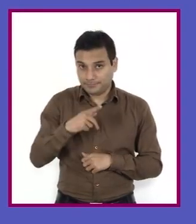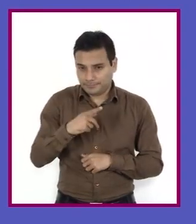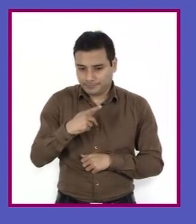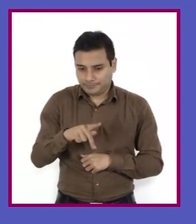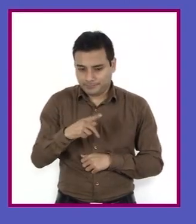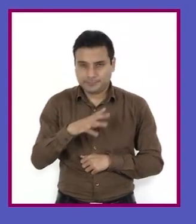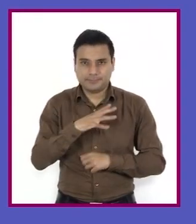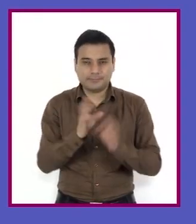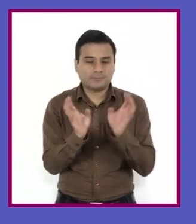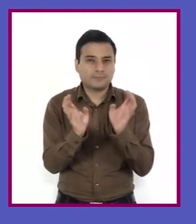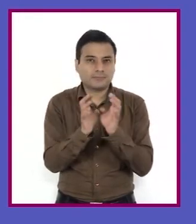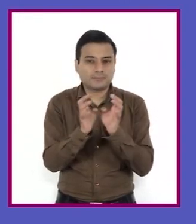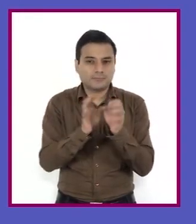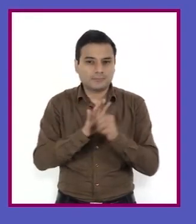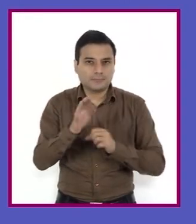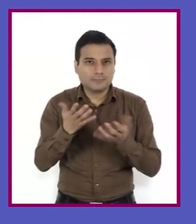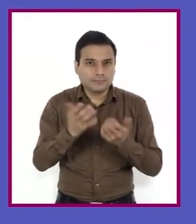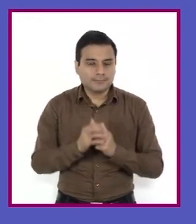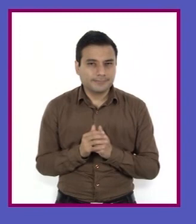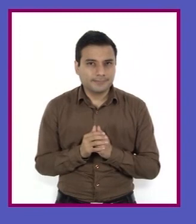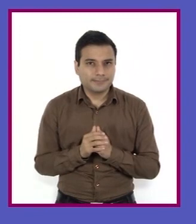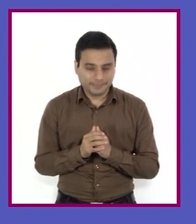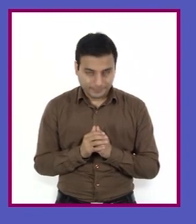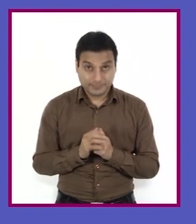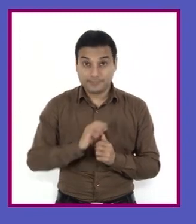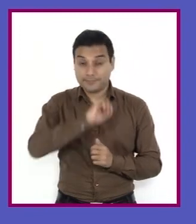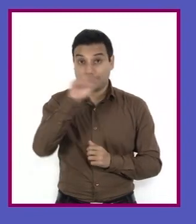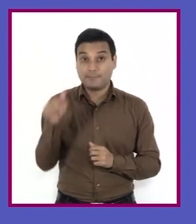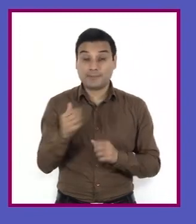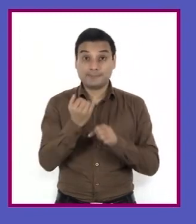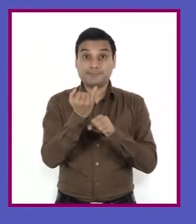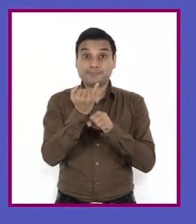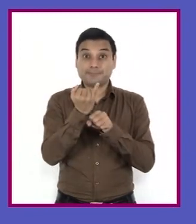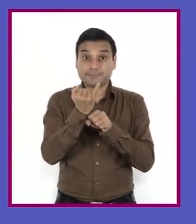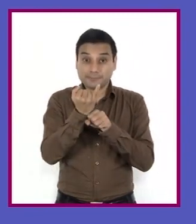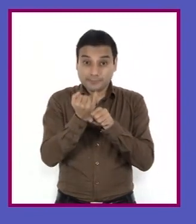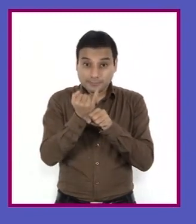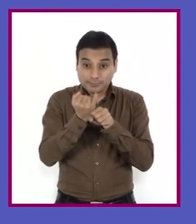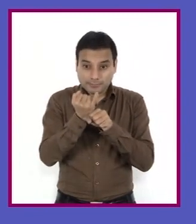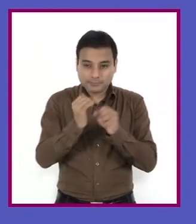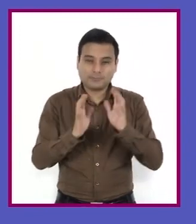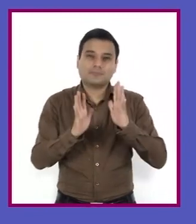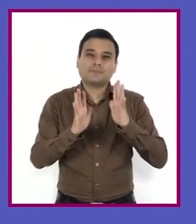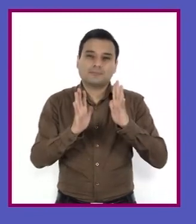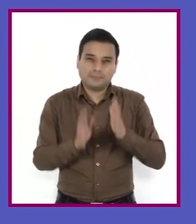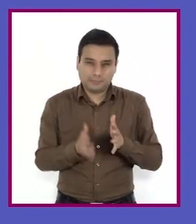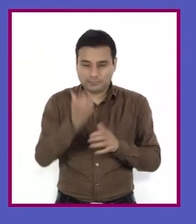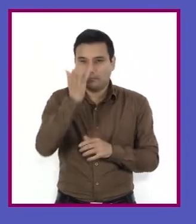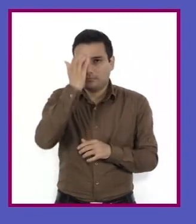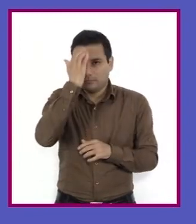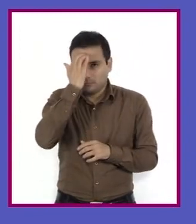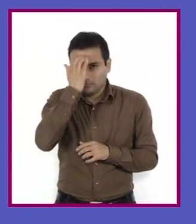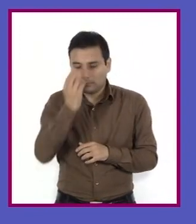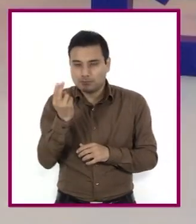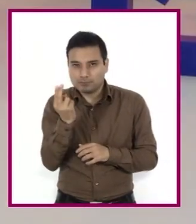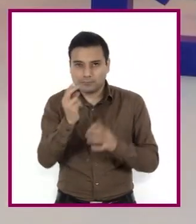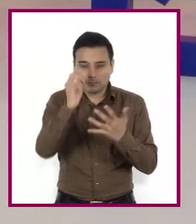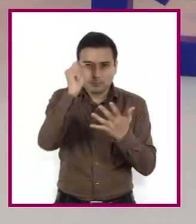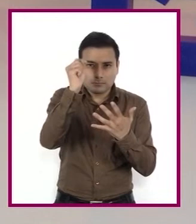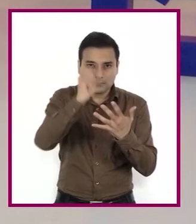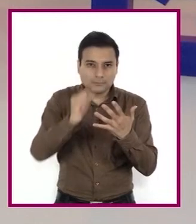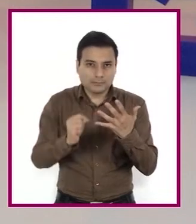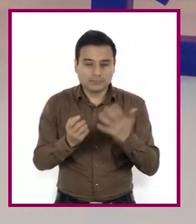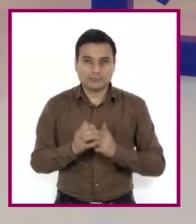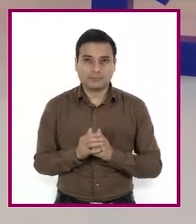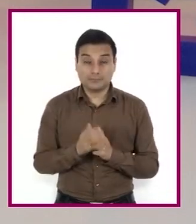plantas carnívoras. Así, al buscar la información, ya sabría qué datos me servirían para desarrollar mi resumen.